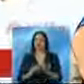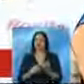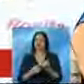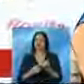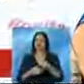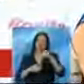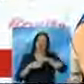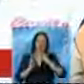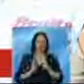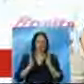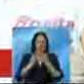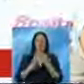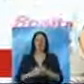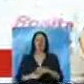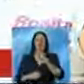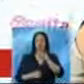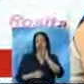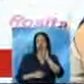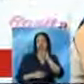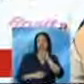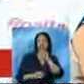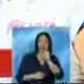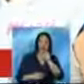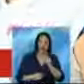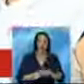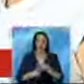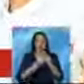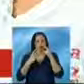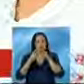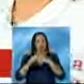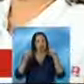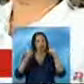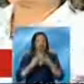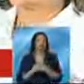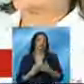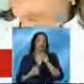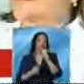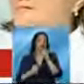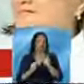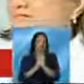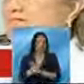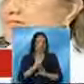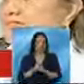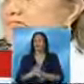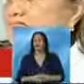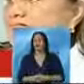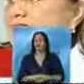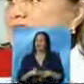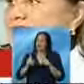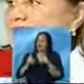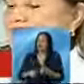ha traído de Lima a Gino Costa para ver el tema de la inseguridad. Don Pedro Pablo, permítame preguntarle,